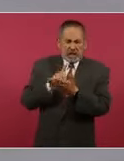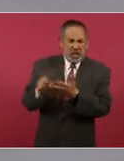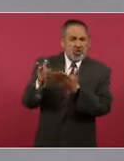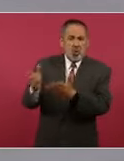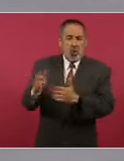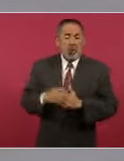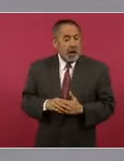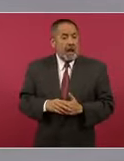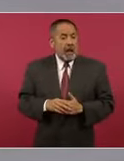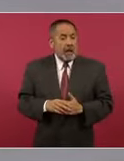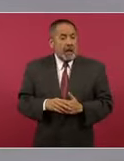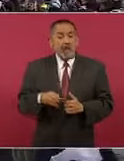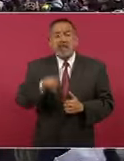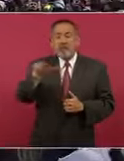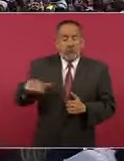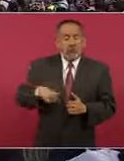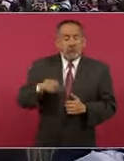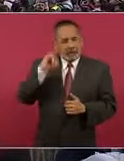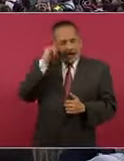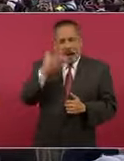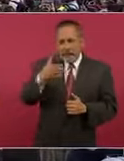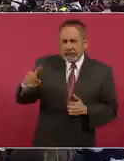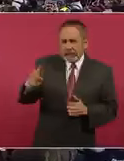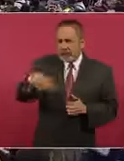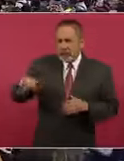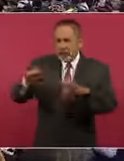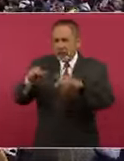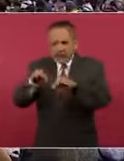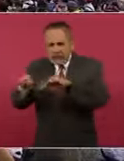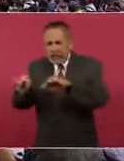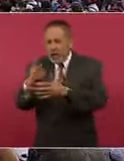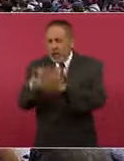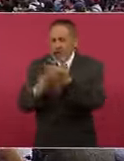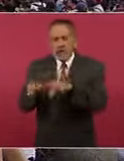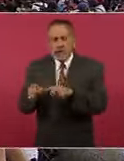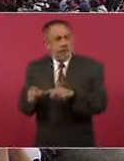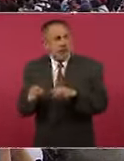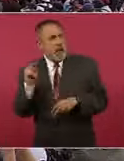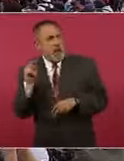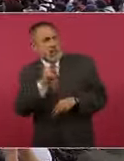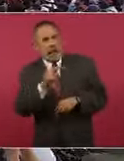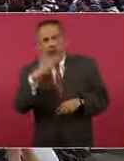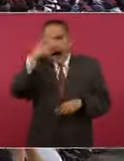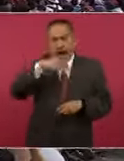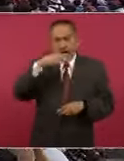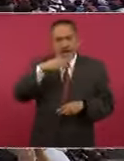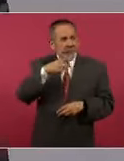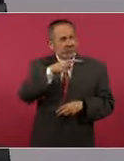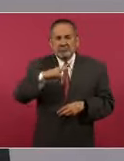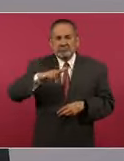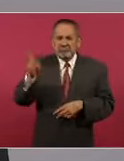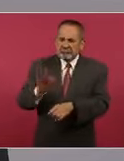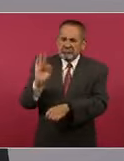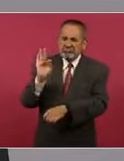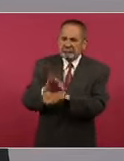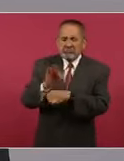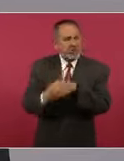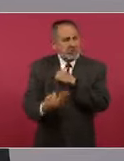campesinos y obreros identificaban a Cárdenas como el defensor de sus